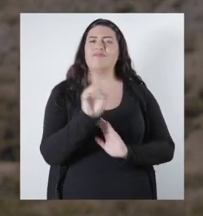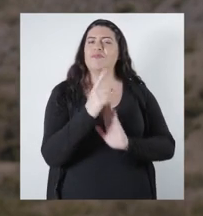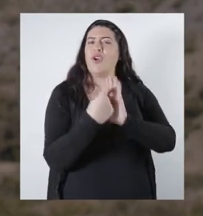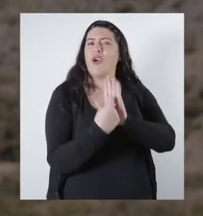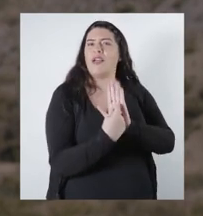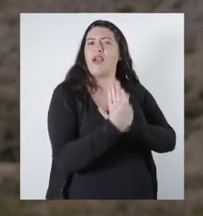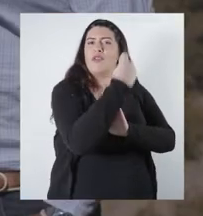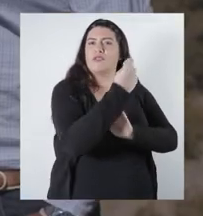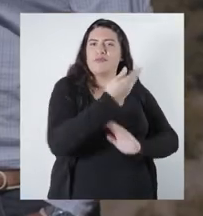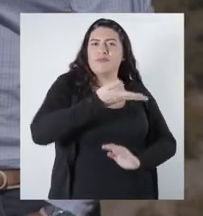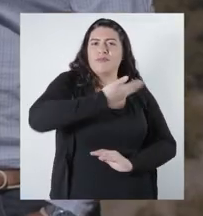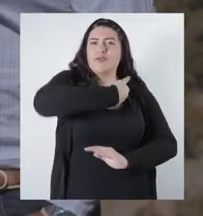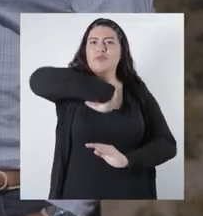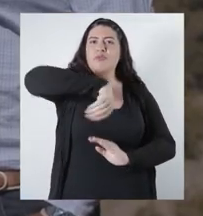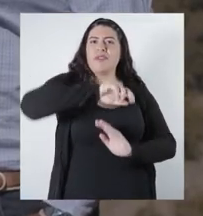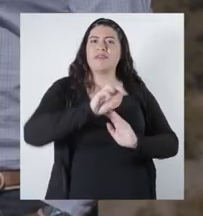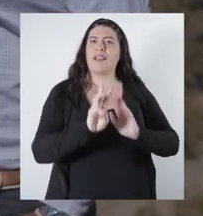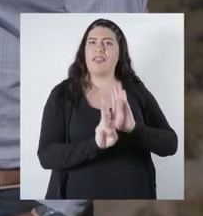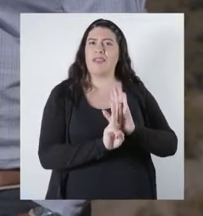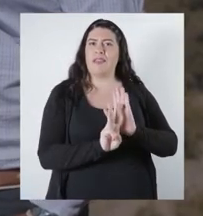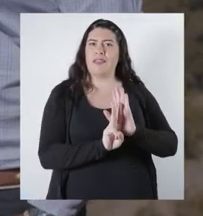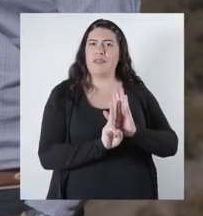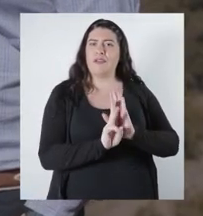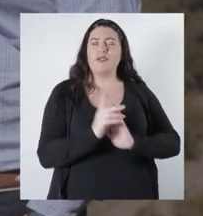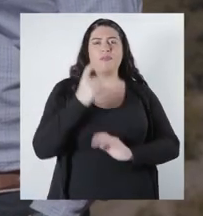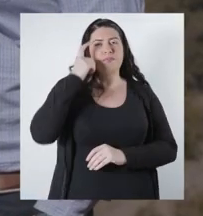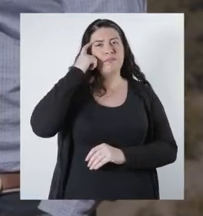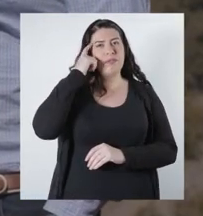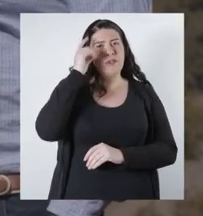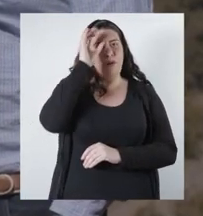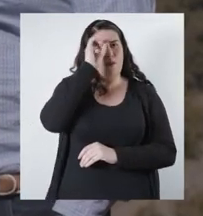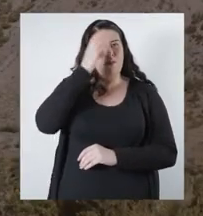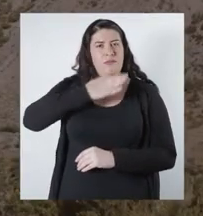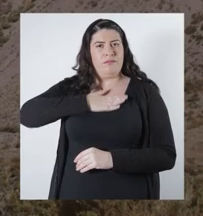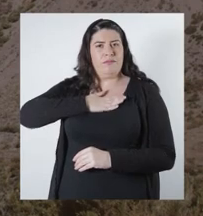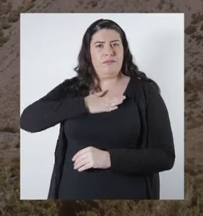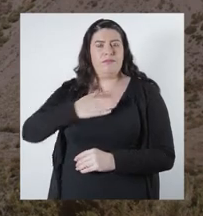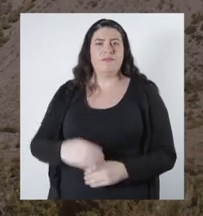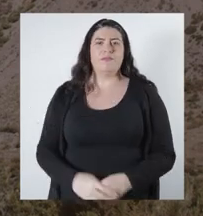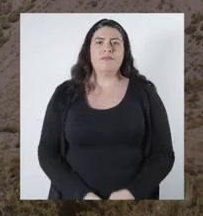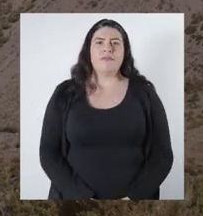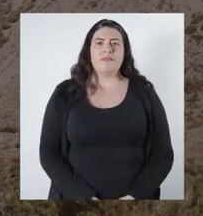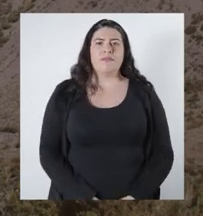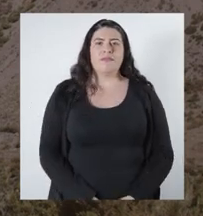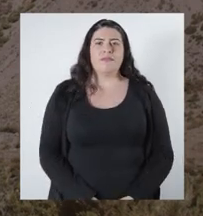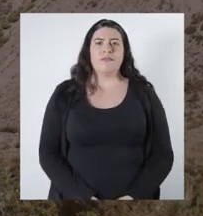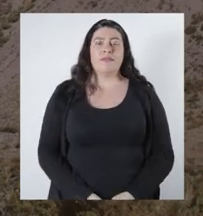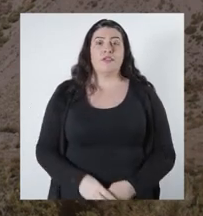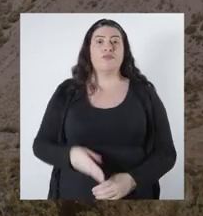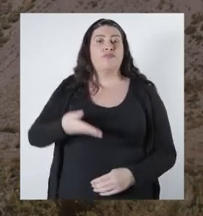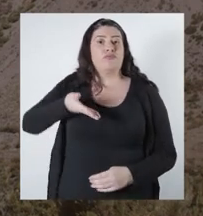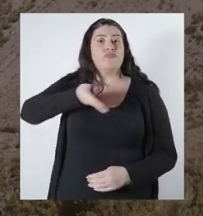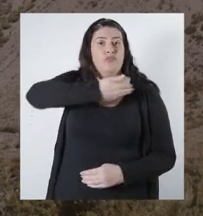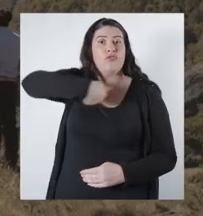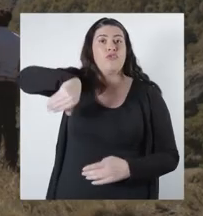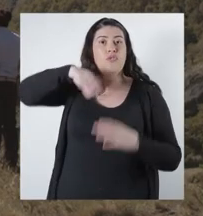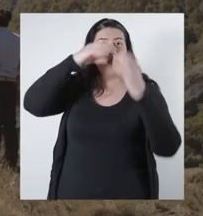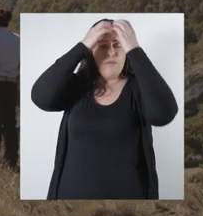La constitución, la Iglesia de la Iglesia, los Katanyi Kimon